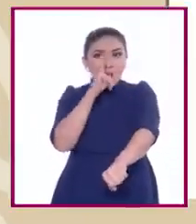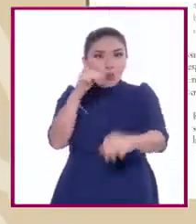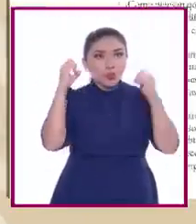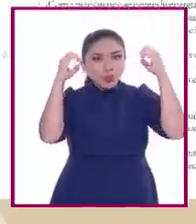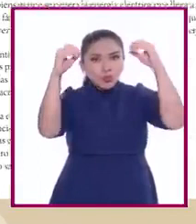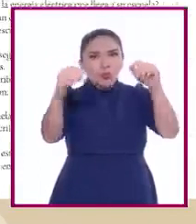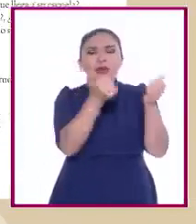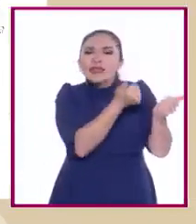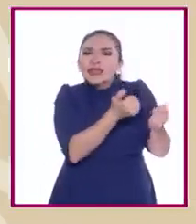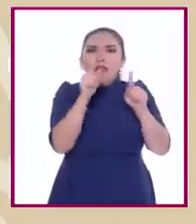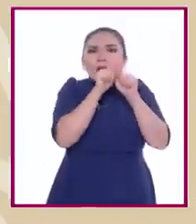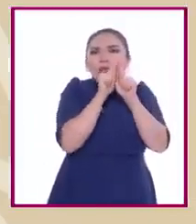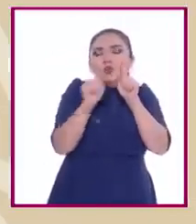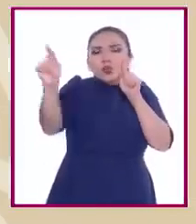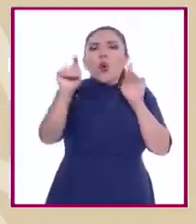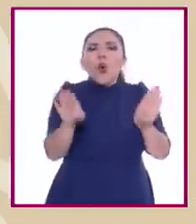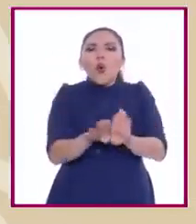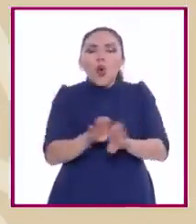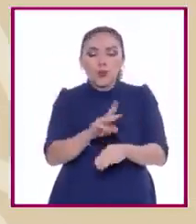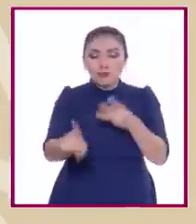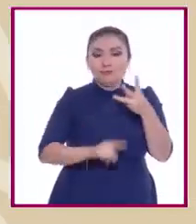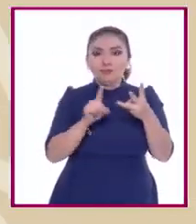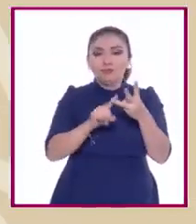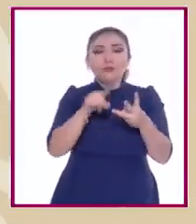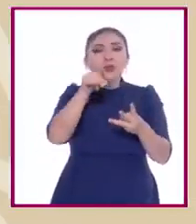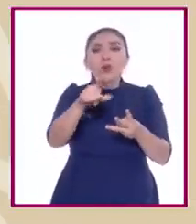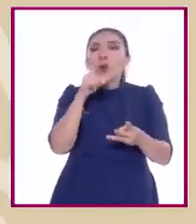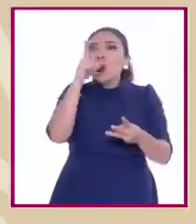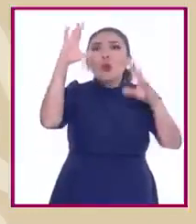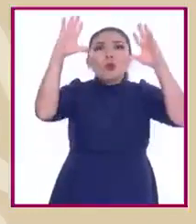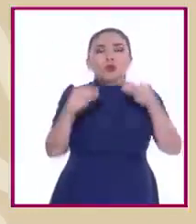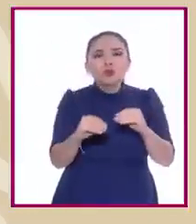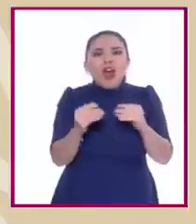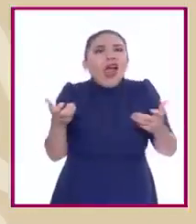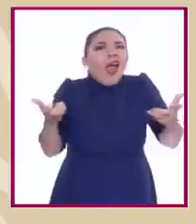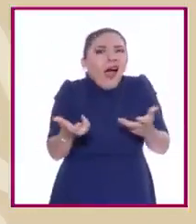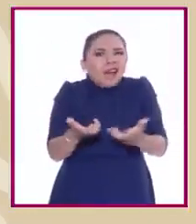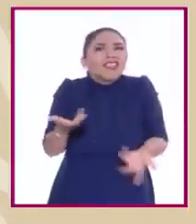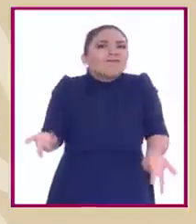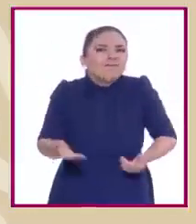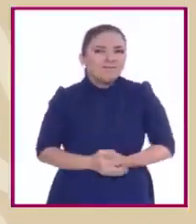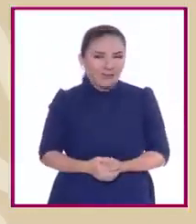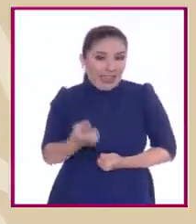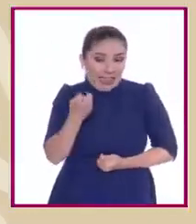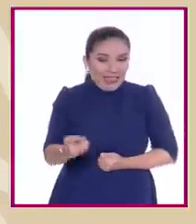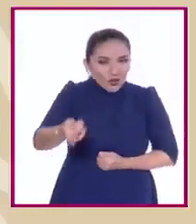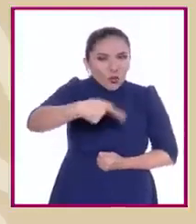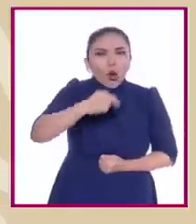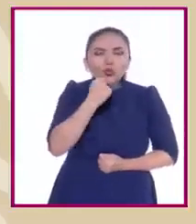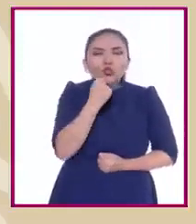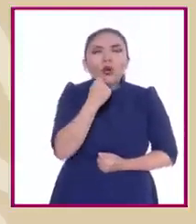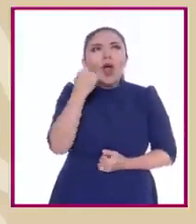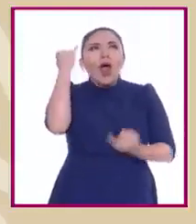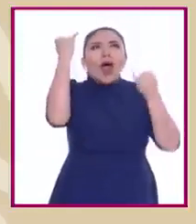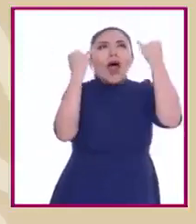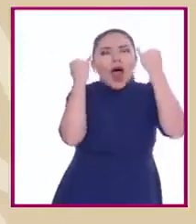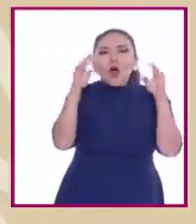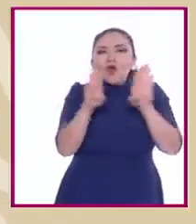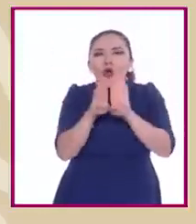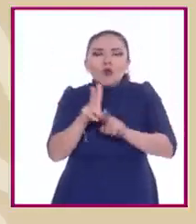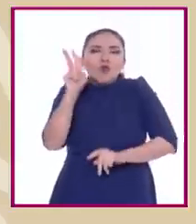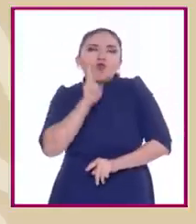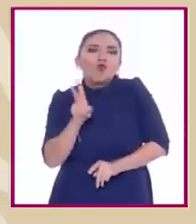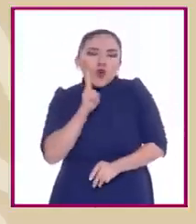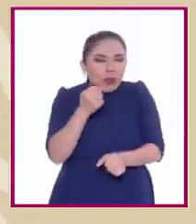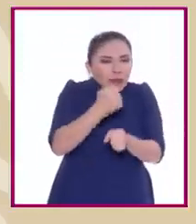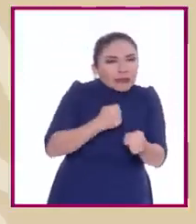energía eléctrica. Y la tercera es, ¿qué podrían hacer si no tienen luz? Entonces, digamos, esa es la parte donde los niños experimentan,